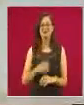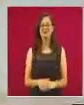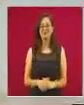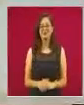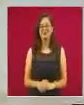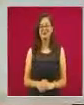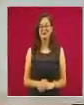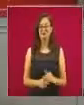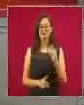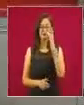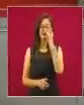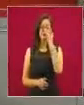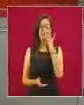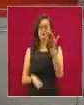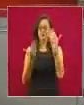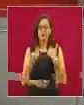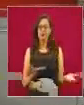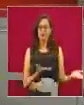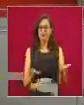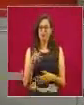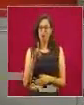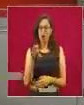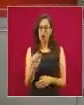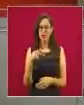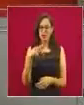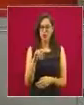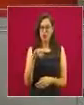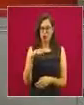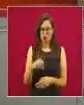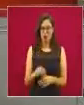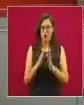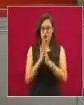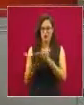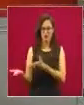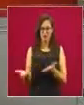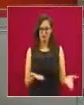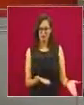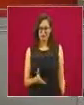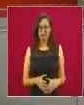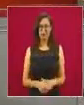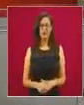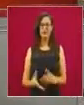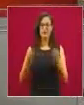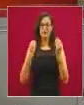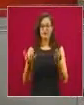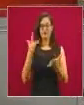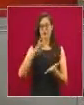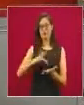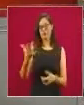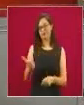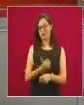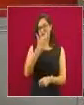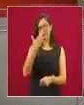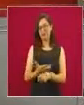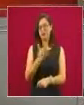Y bueno, ahora sí, Luis Antonio, adelante, por favor. Muchísimas gracias, secretaria. Muy buenas tardes a todos